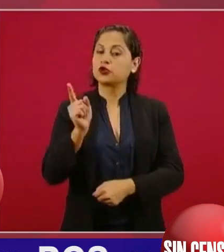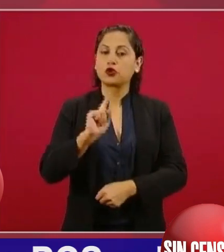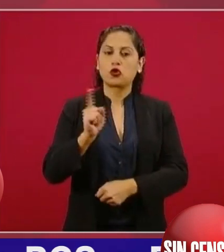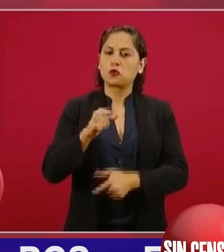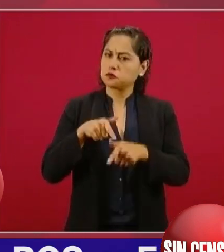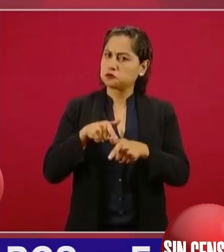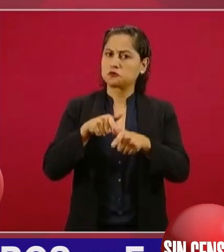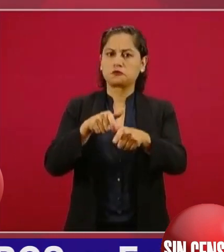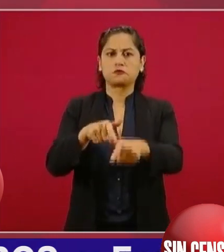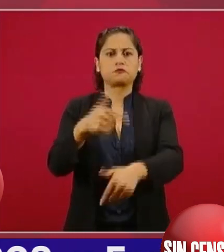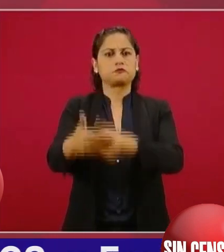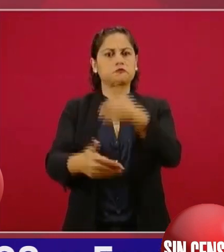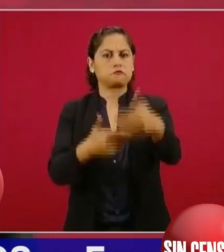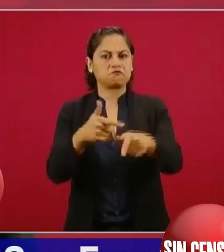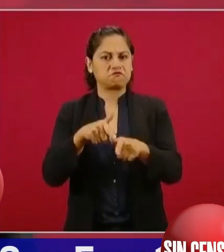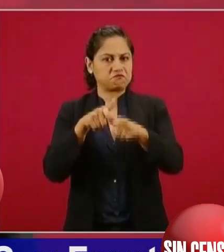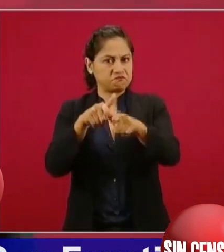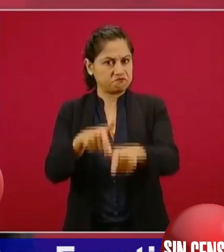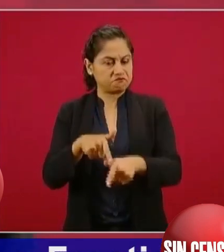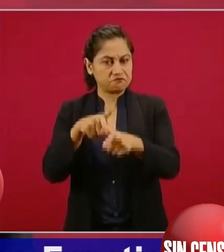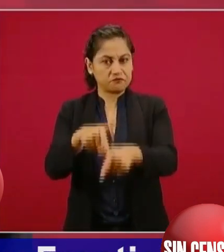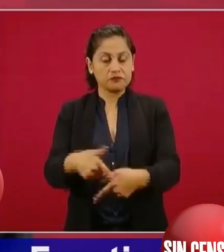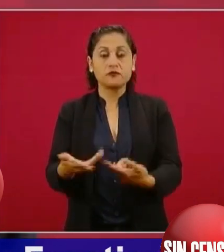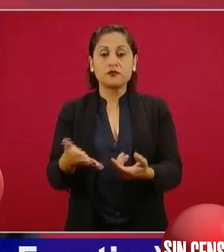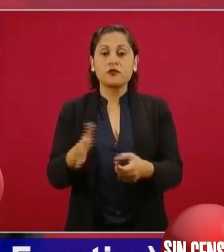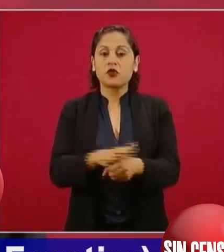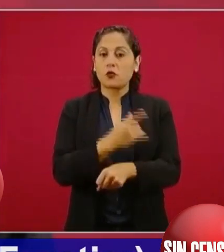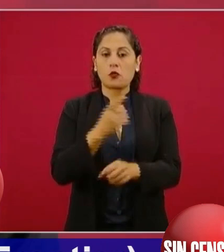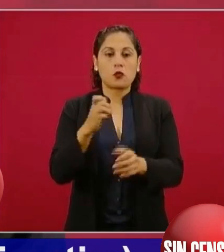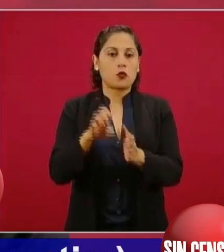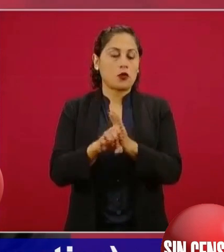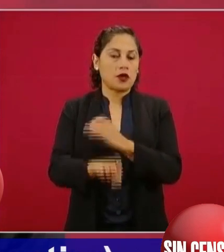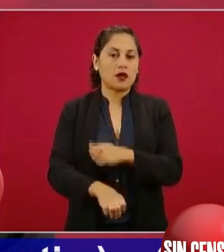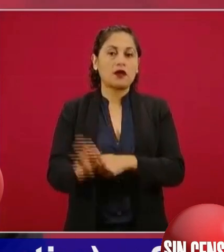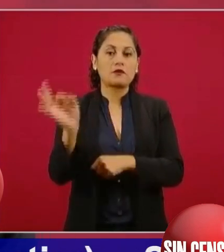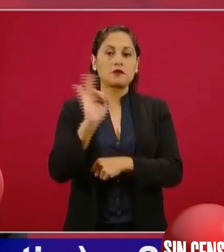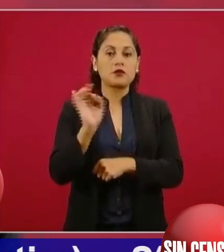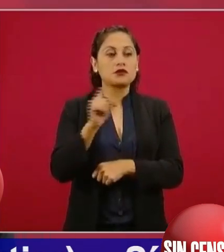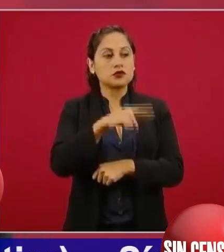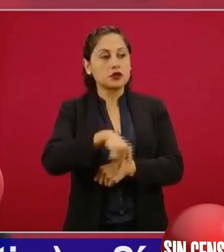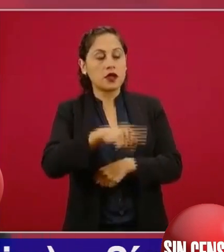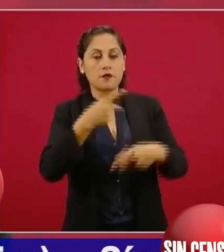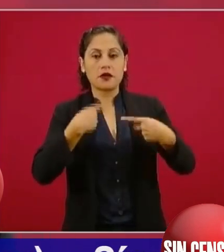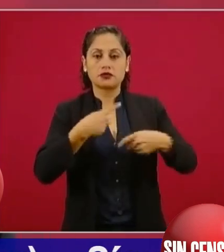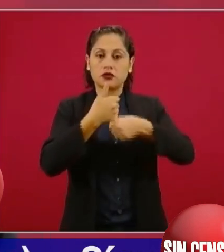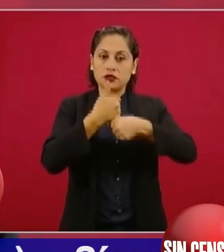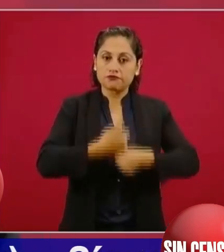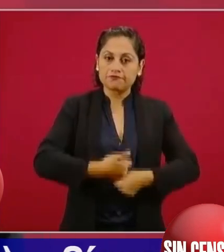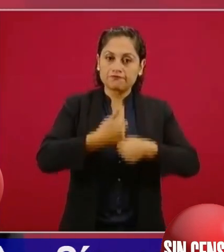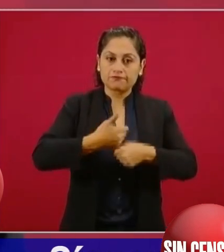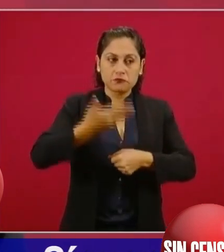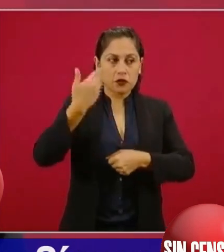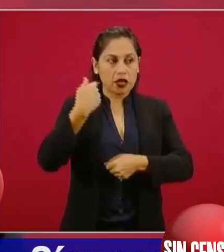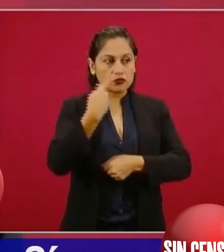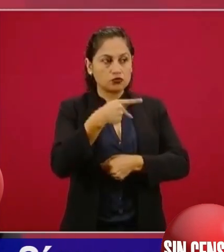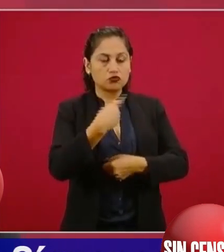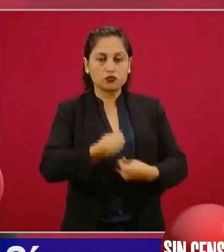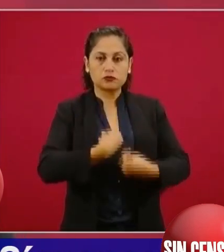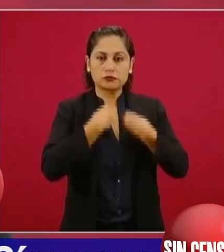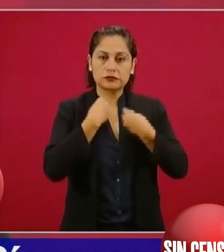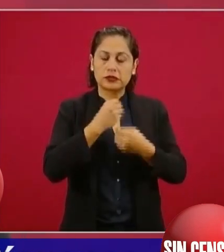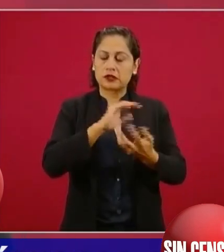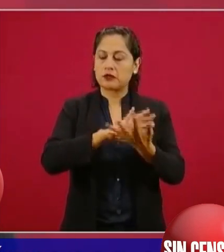todo lo que tiene que ver con reparación de daños a víctimas de violencia